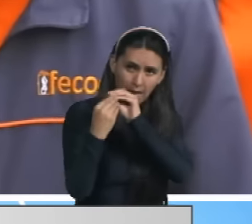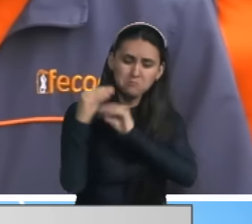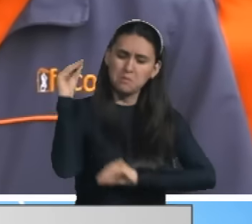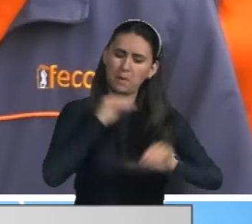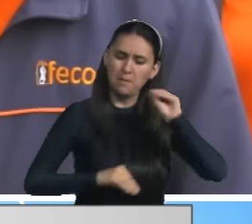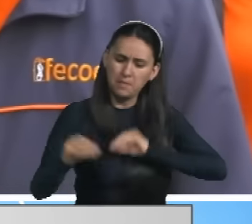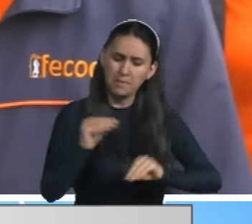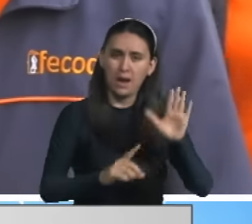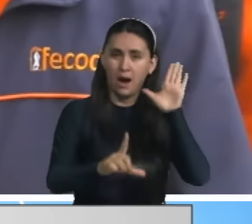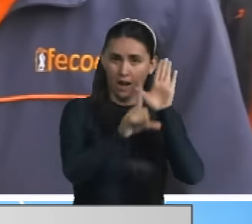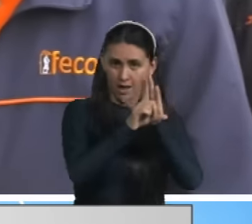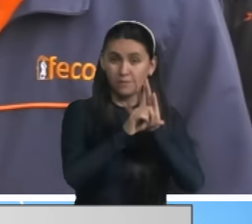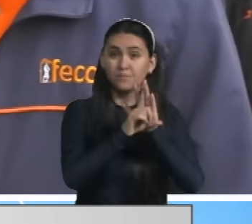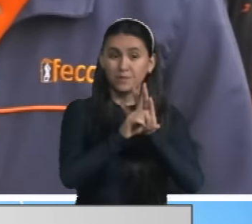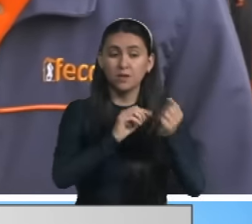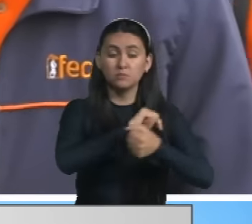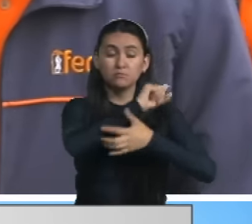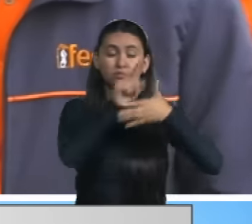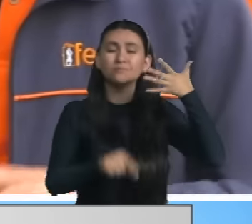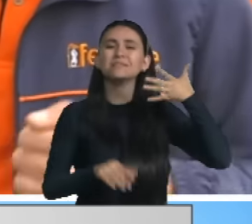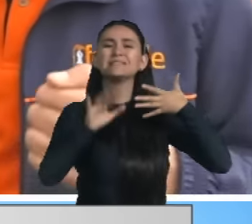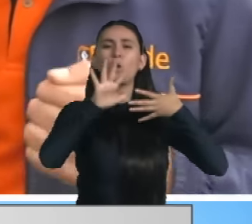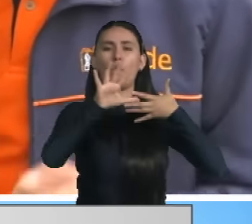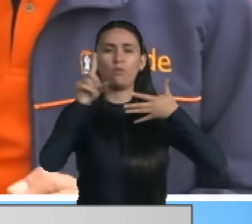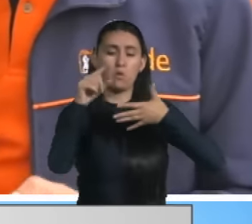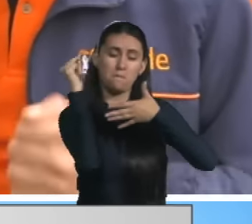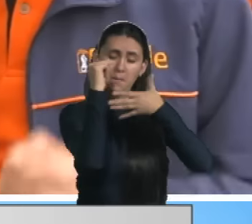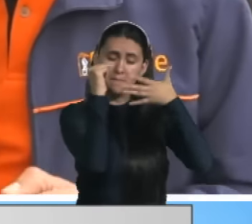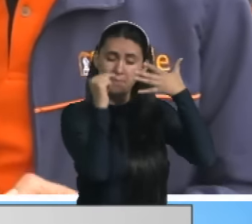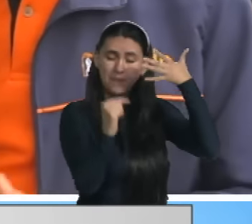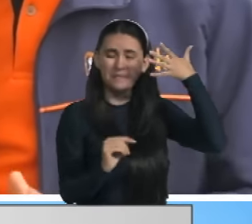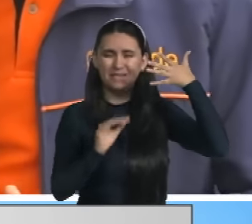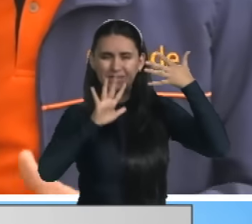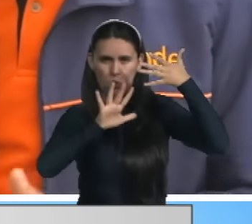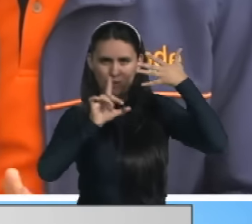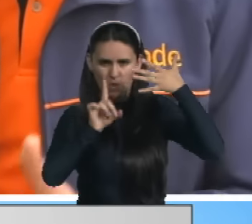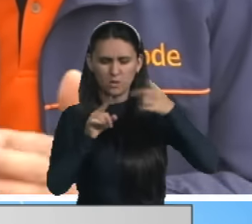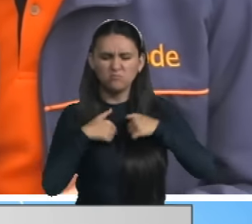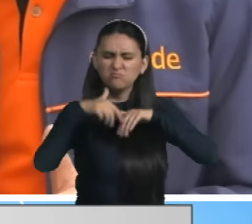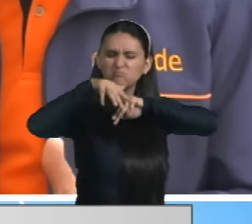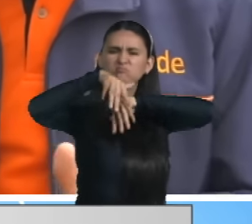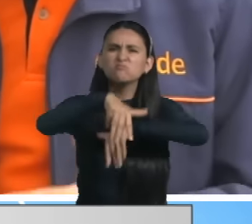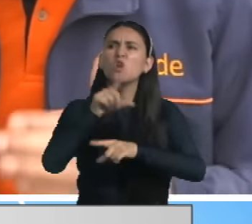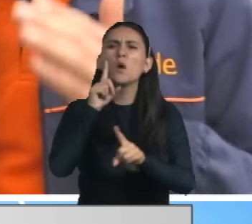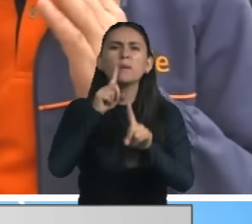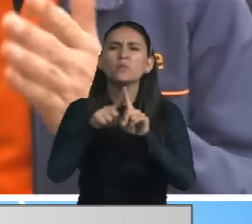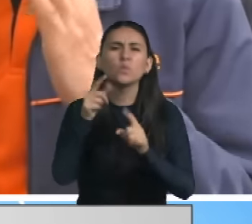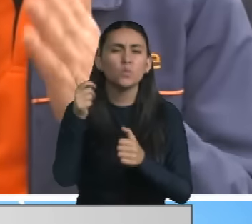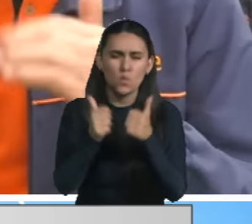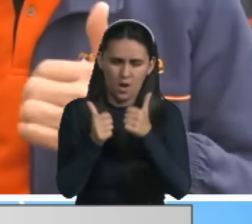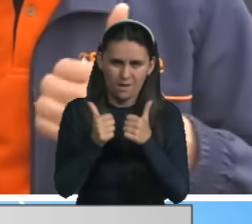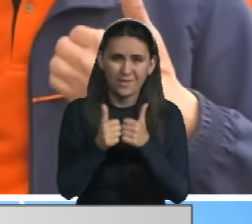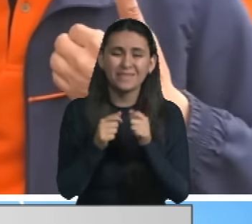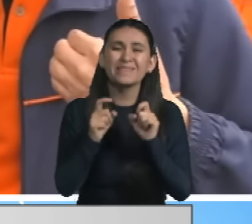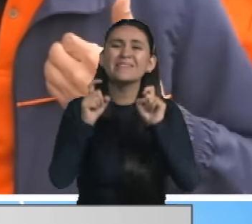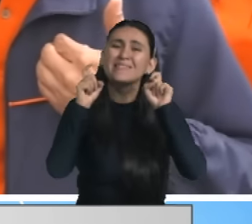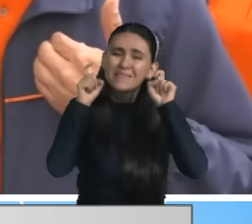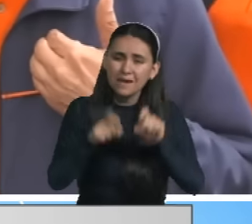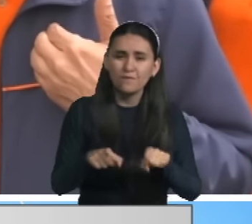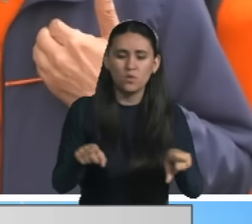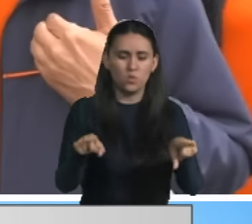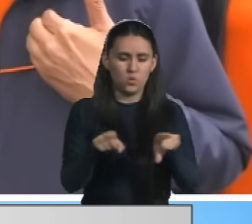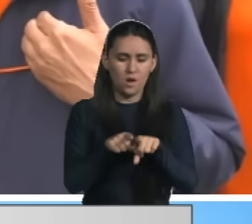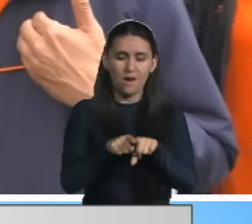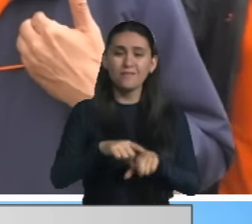los 51 puntos que negociamos. Lo que pretendemos es el desarrollo progresivo